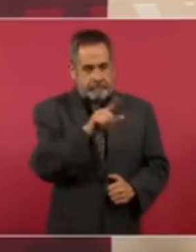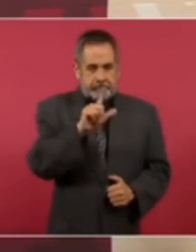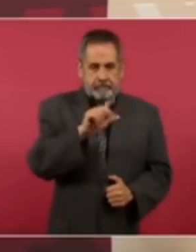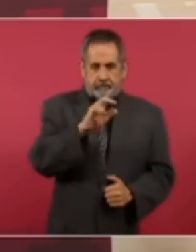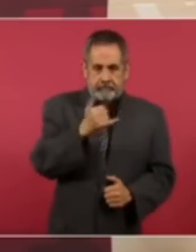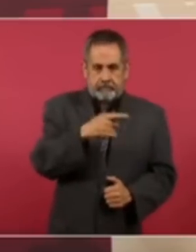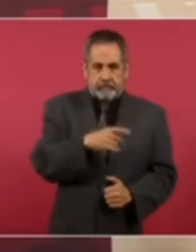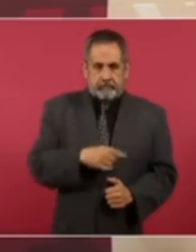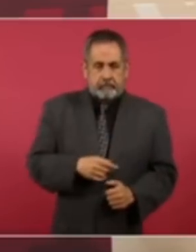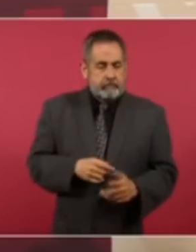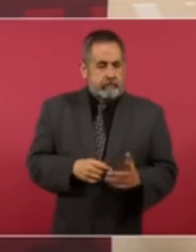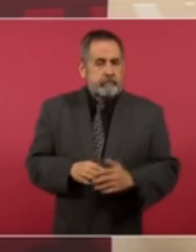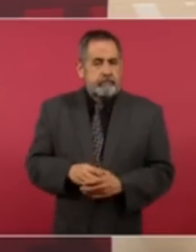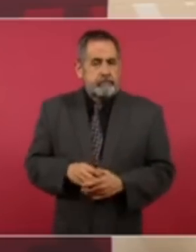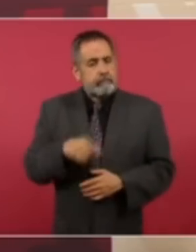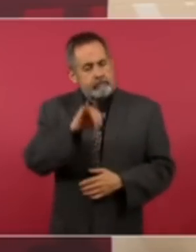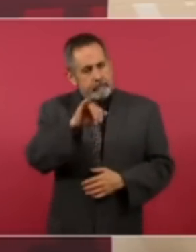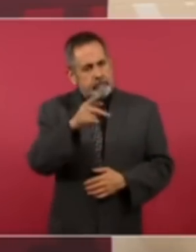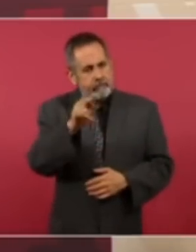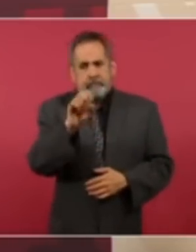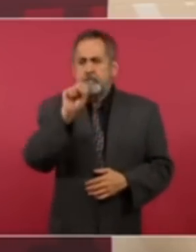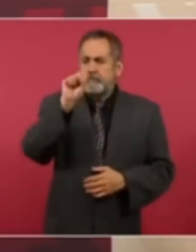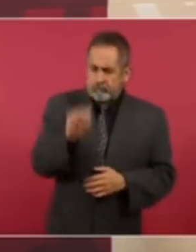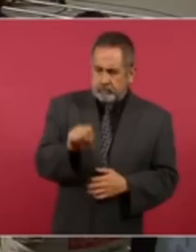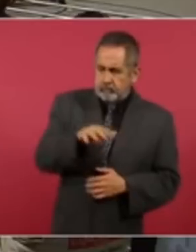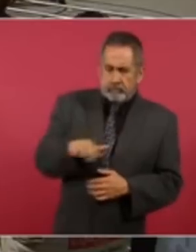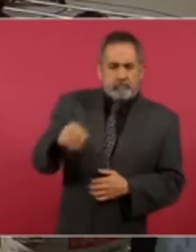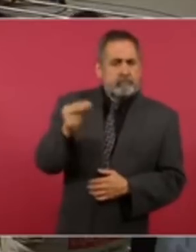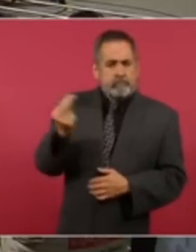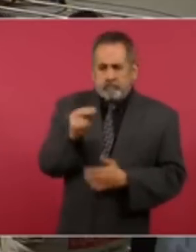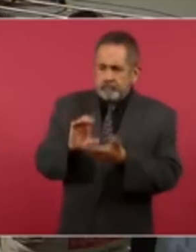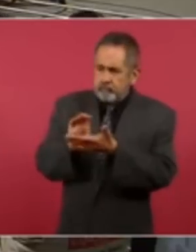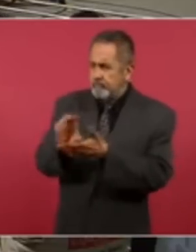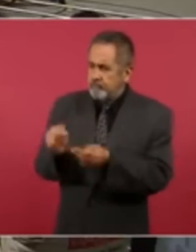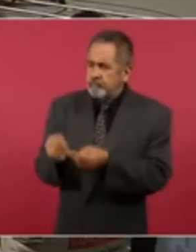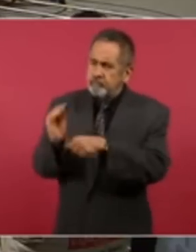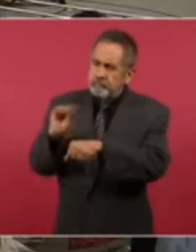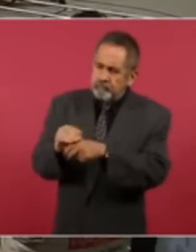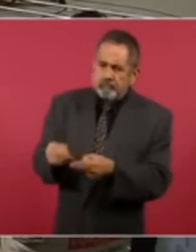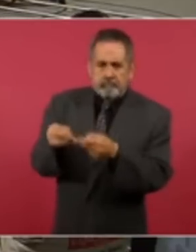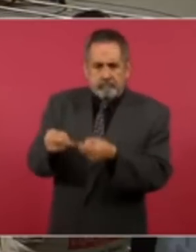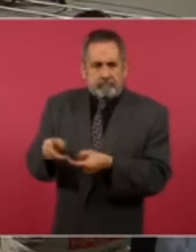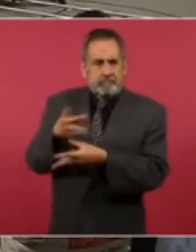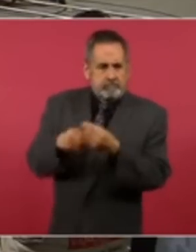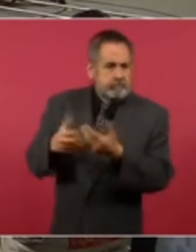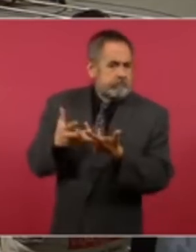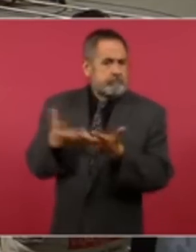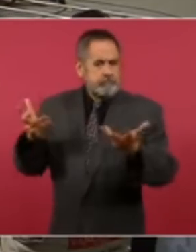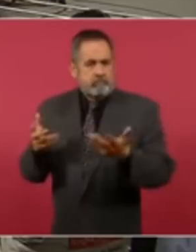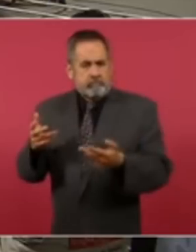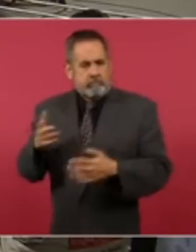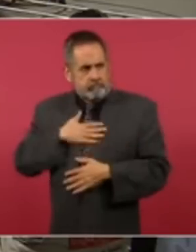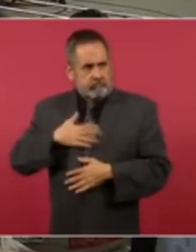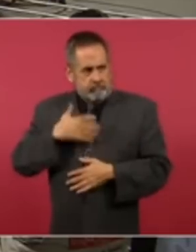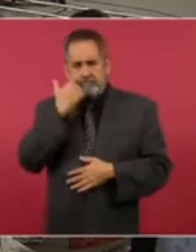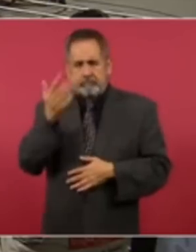Sí, pero el sur también se necesita inversión de esa magnitud. Ya nos toca, fue